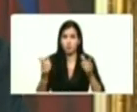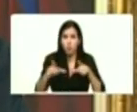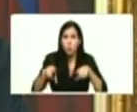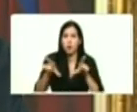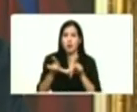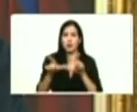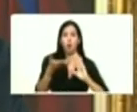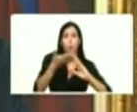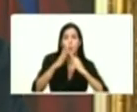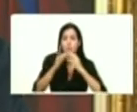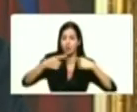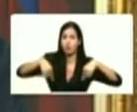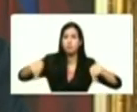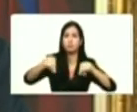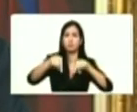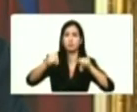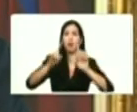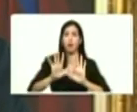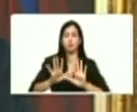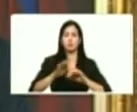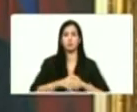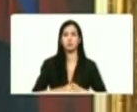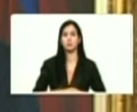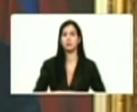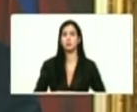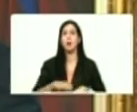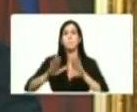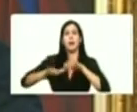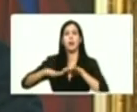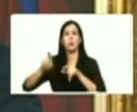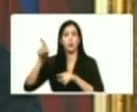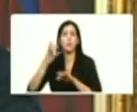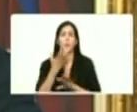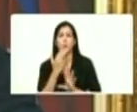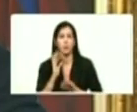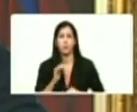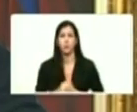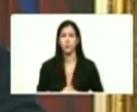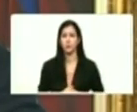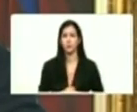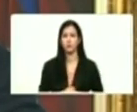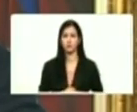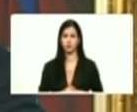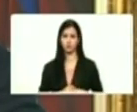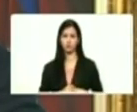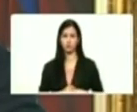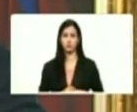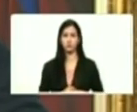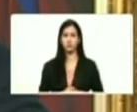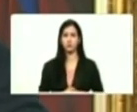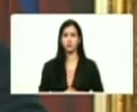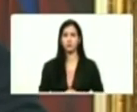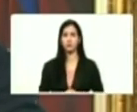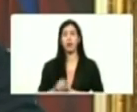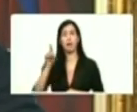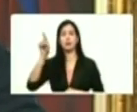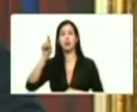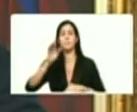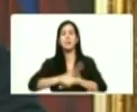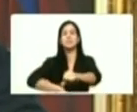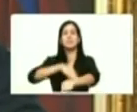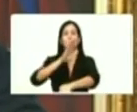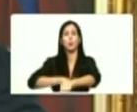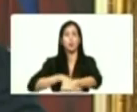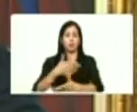local ¿verdad? allá en Barlovento ¿verdad? allá en Barcelona